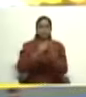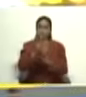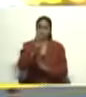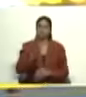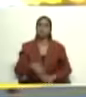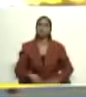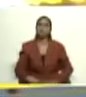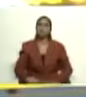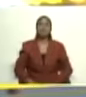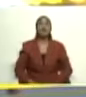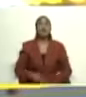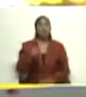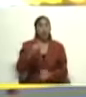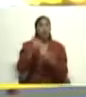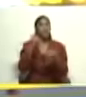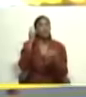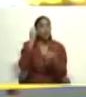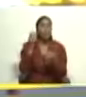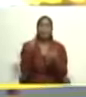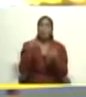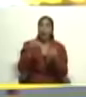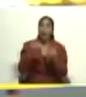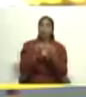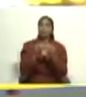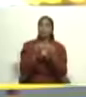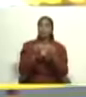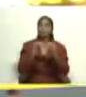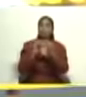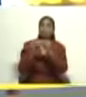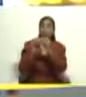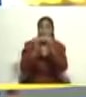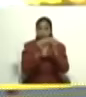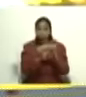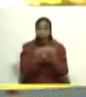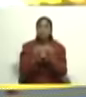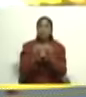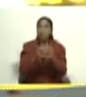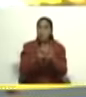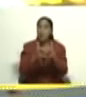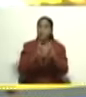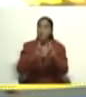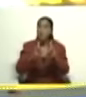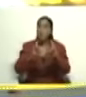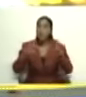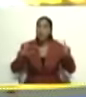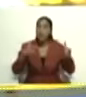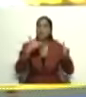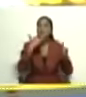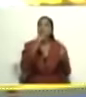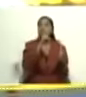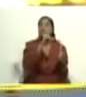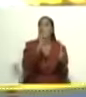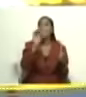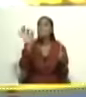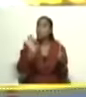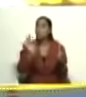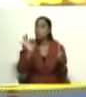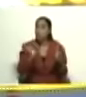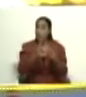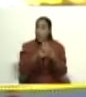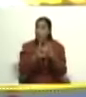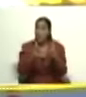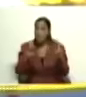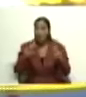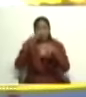estamos produciendo más briquetas, hoy en día estamos produciendo un mejor aluminio, casi llegamos al 100% de pureza en algunas de las producciones,